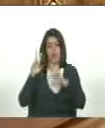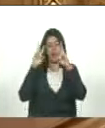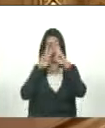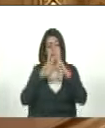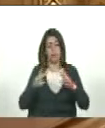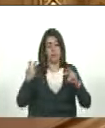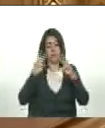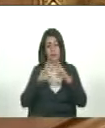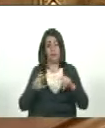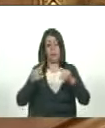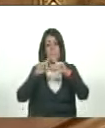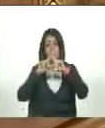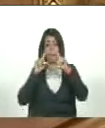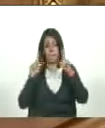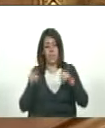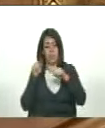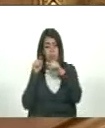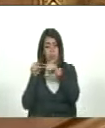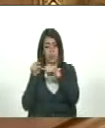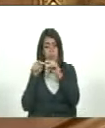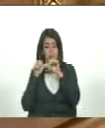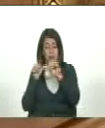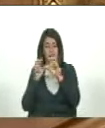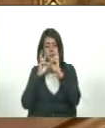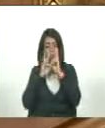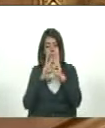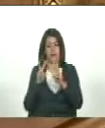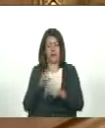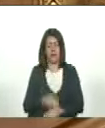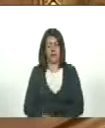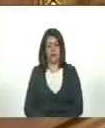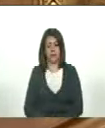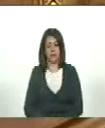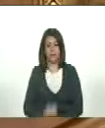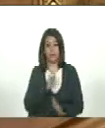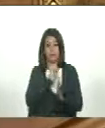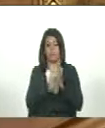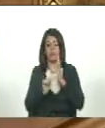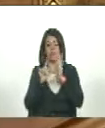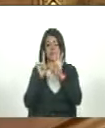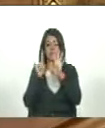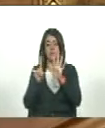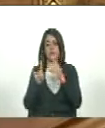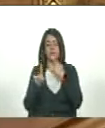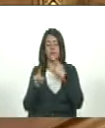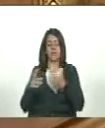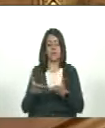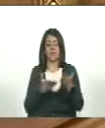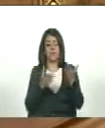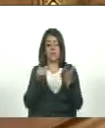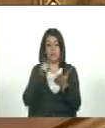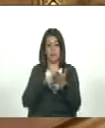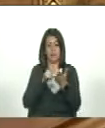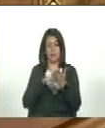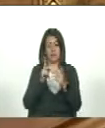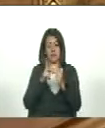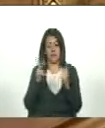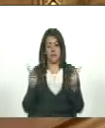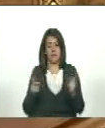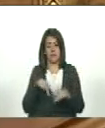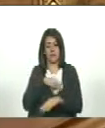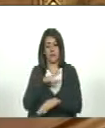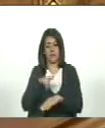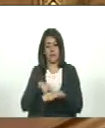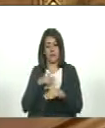revisar, pero que están allí visualizados. El artículo 6, servicio de la deuda pública nacional,